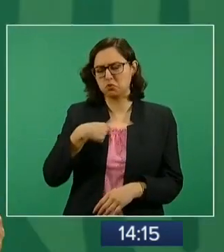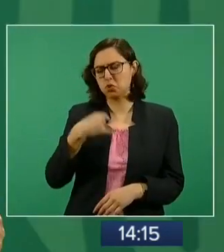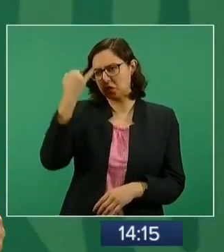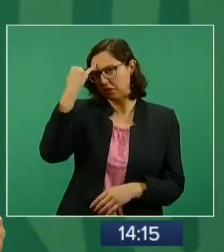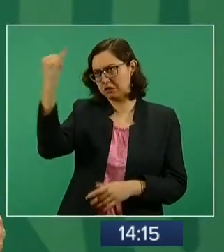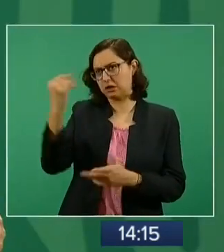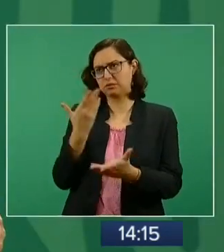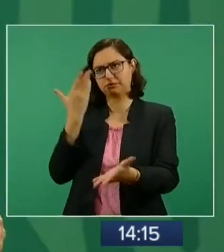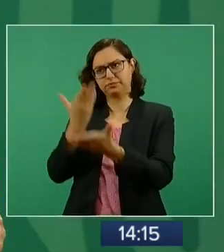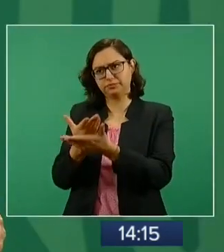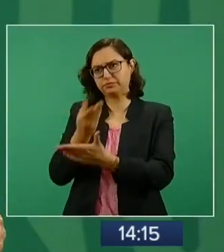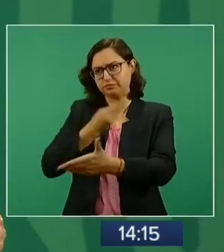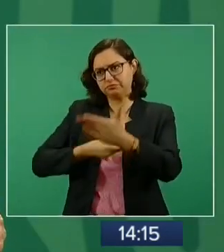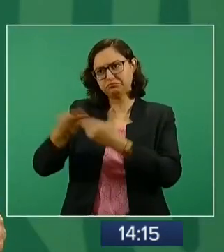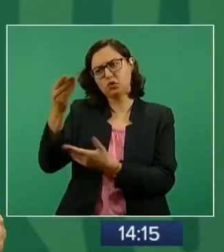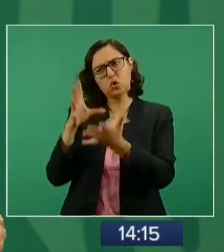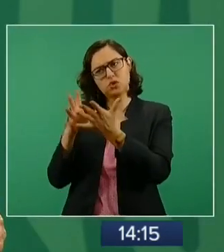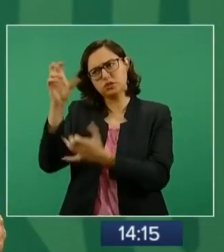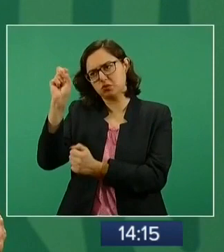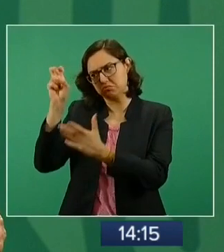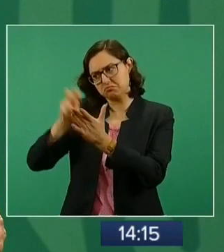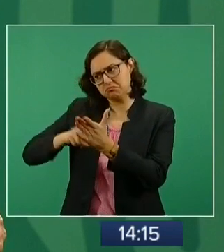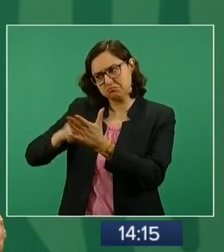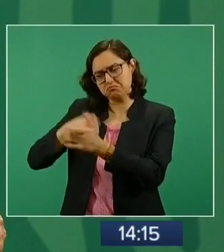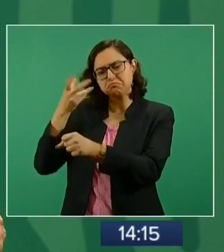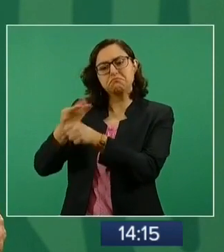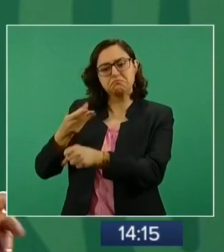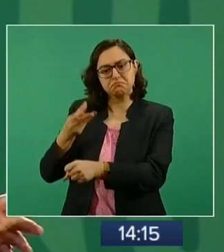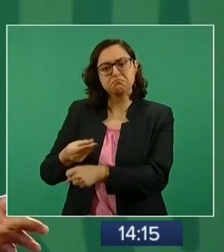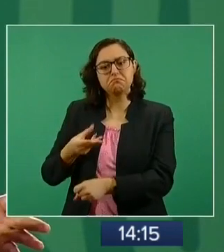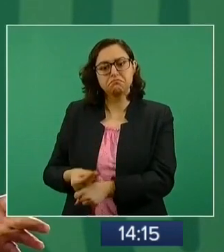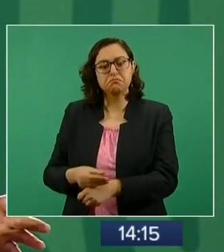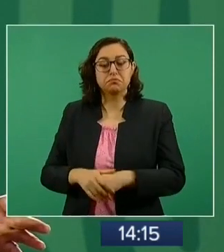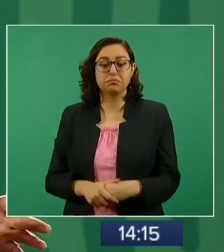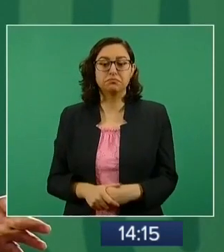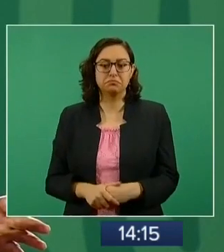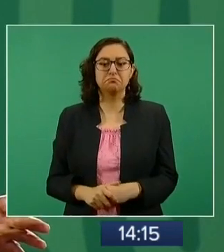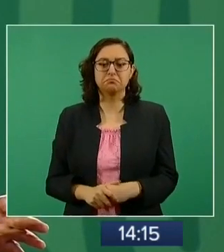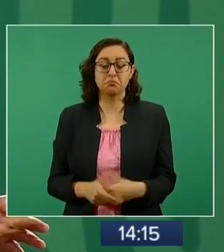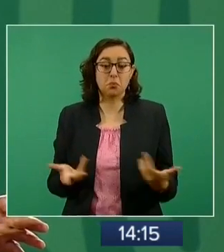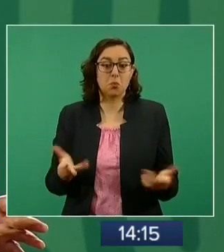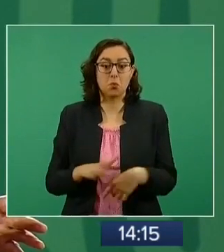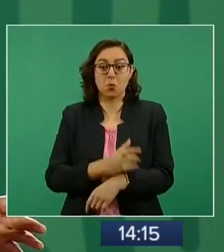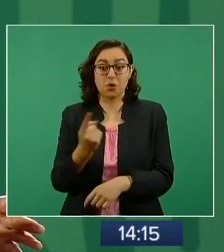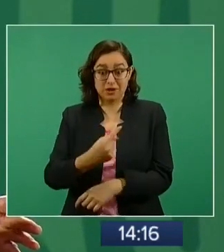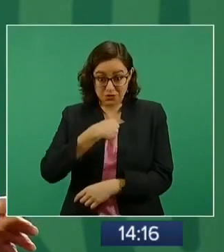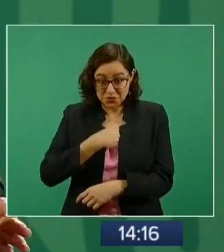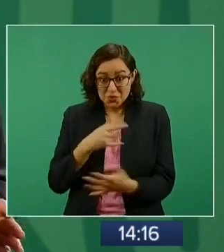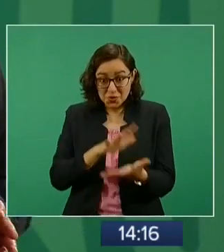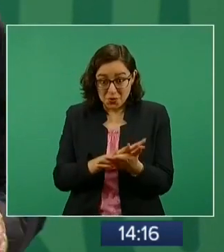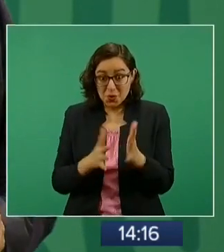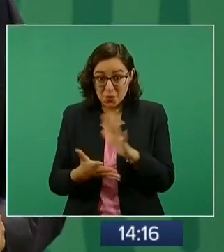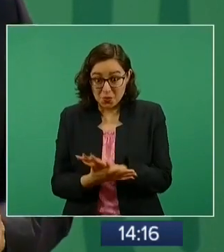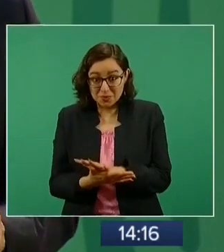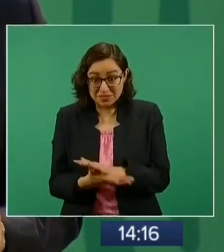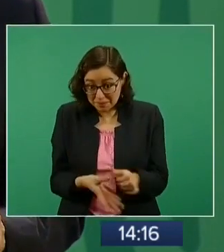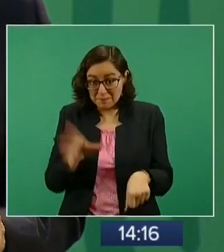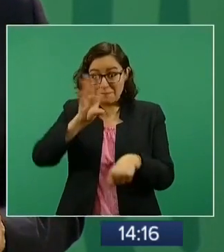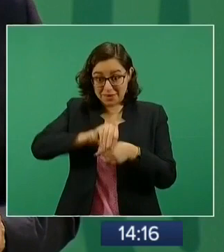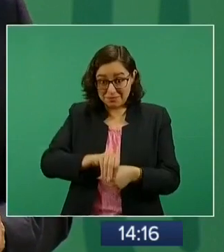iniciativa de reforma a la Constitución porque no puedo ser cómplice del robo,